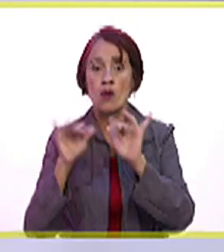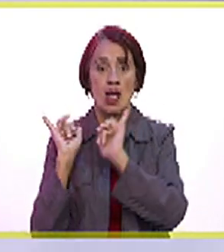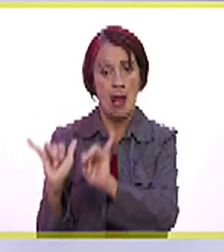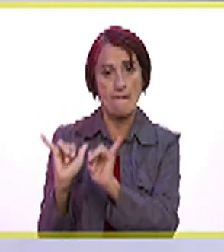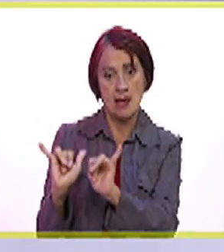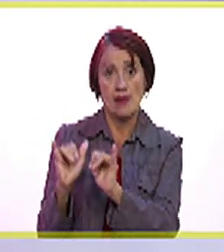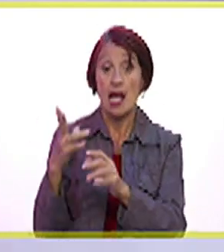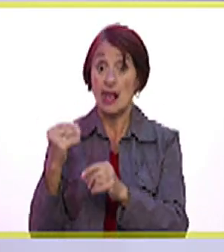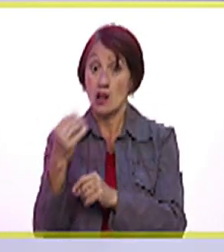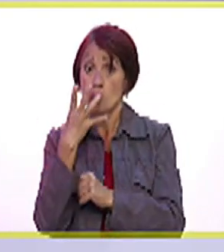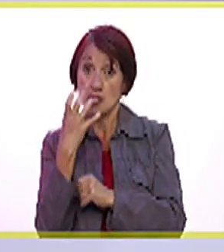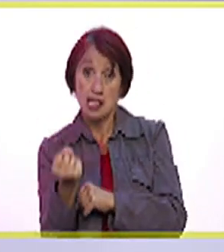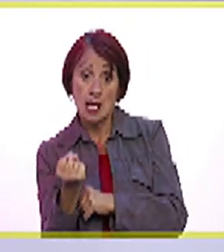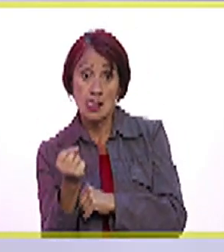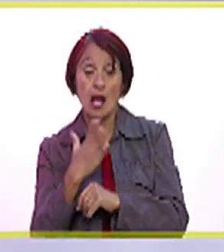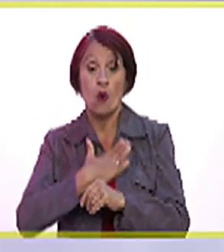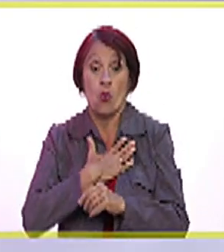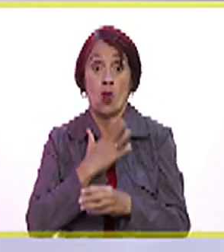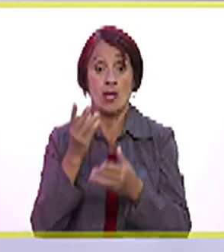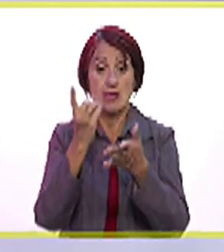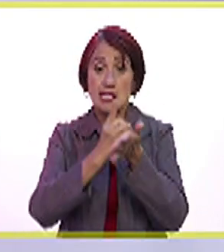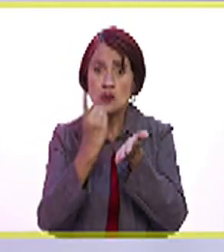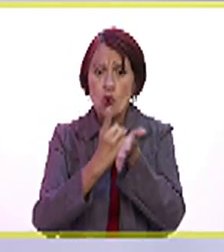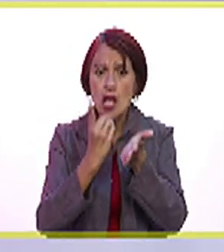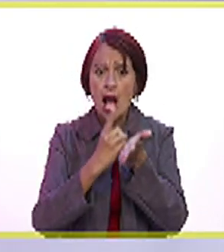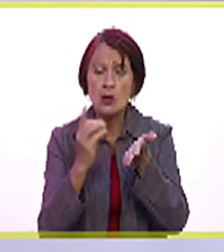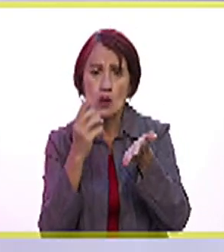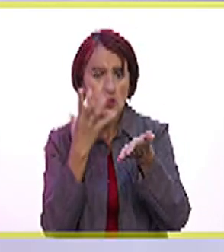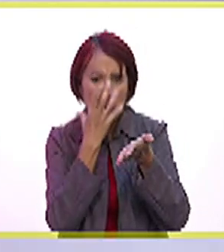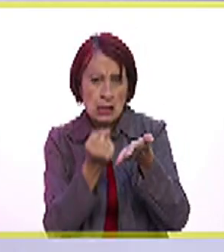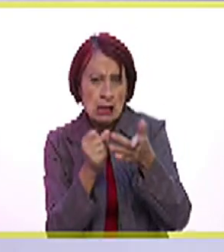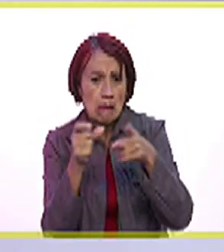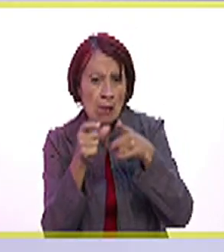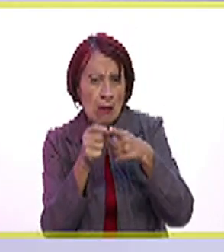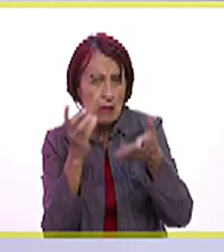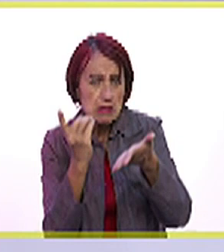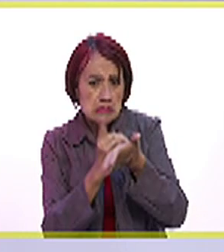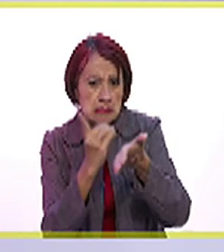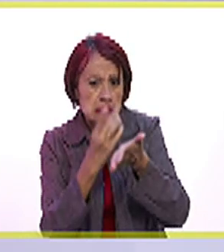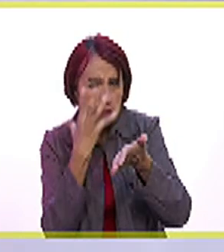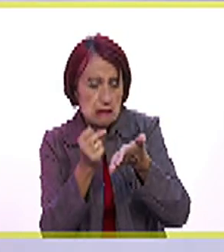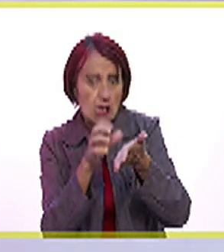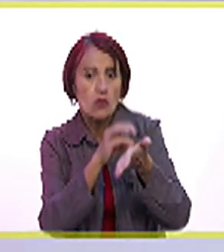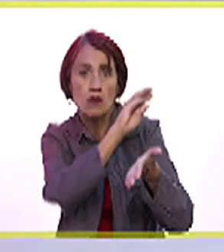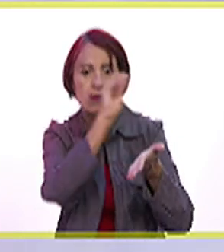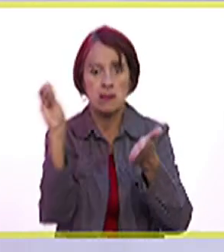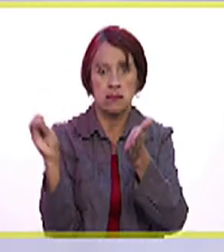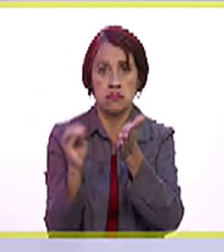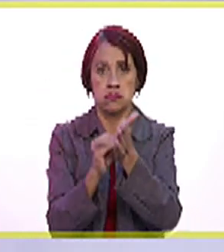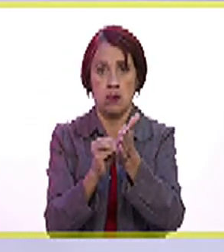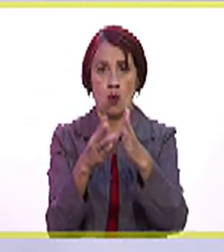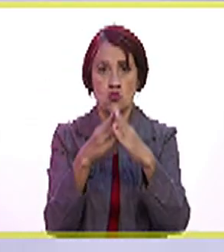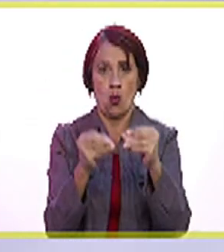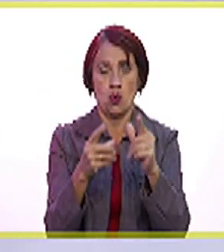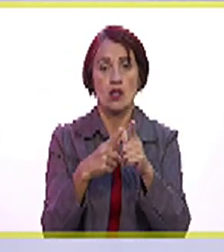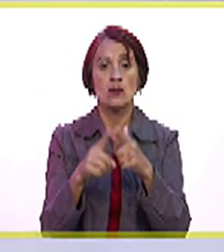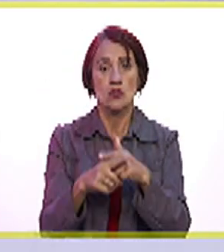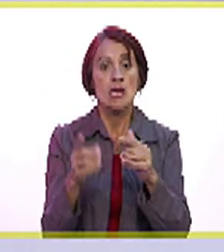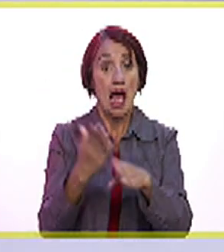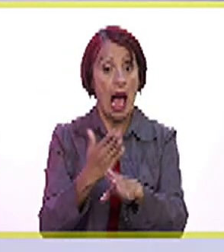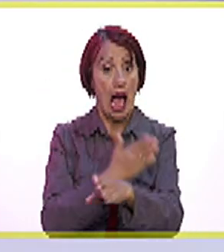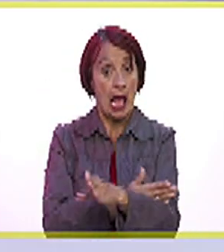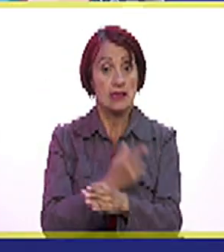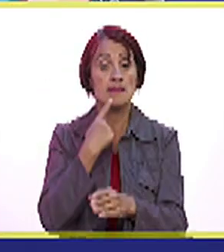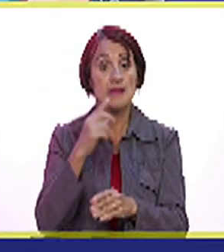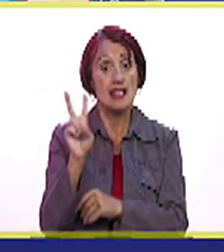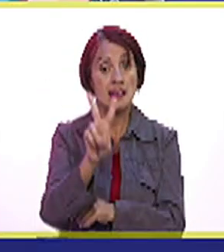no entiendas, tú con tu diccionario vas ubicando los sustantivos, verbos y adjetivos. Como lo dije anteriormente, para